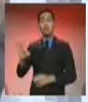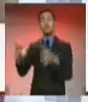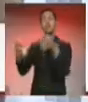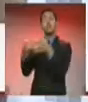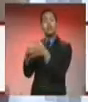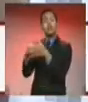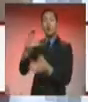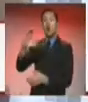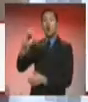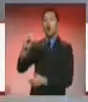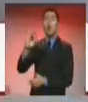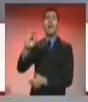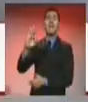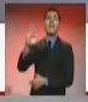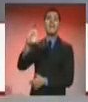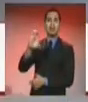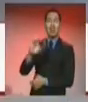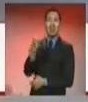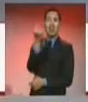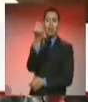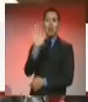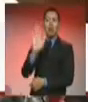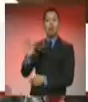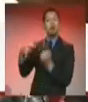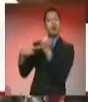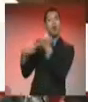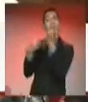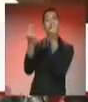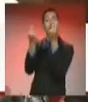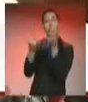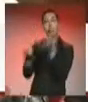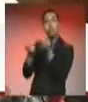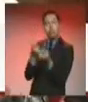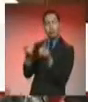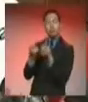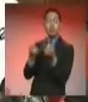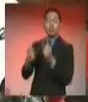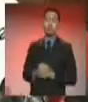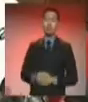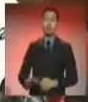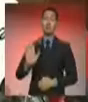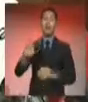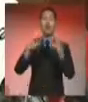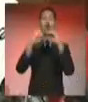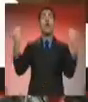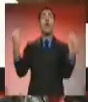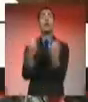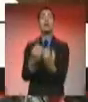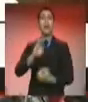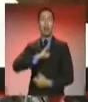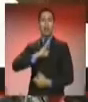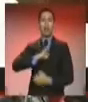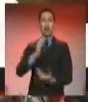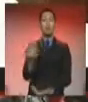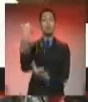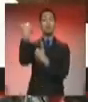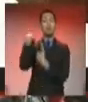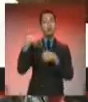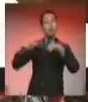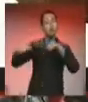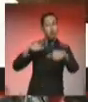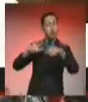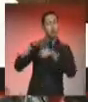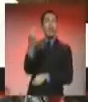COIFICE para manejar un fideicomiso. El COIFICE era un organismo técnico encargado de administrar